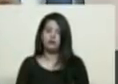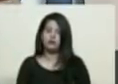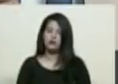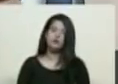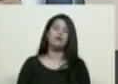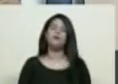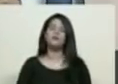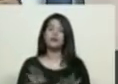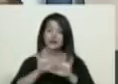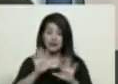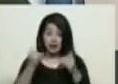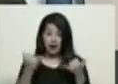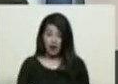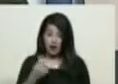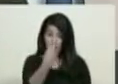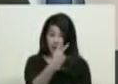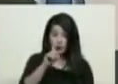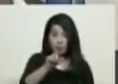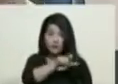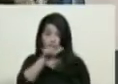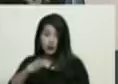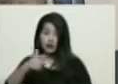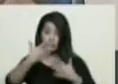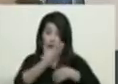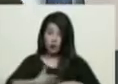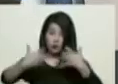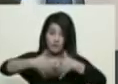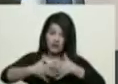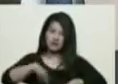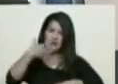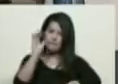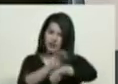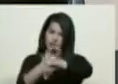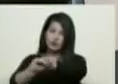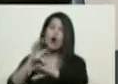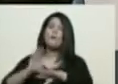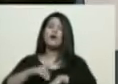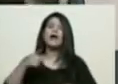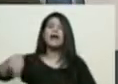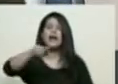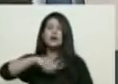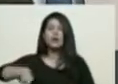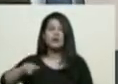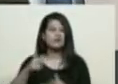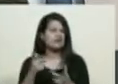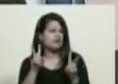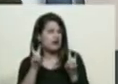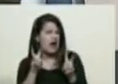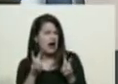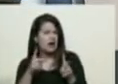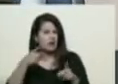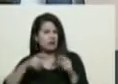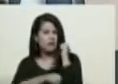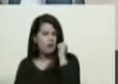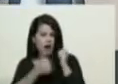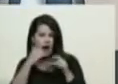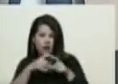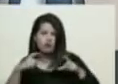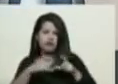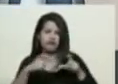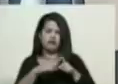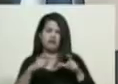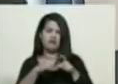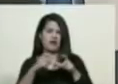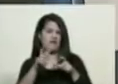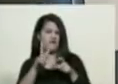empresario privado de libertad por el uso irregular de la divisa empresario entre comillas porque muchos de ellos sus